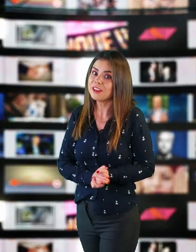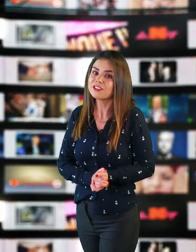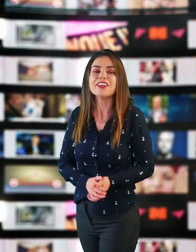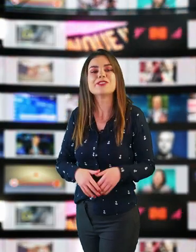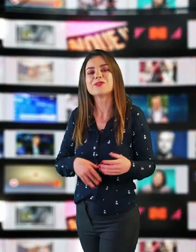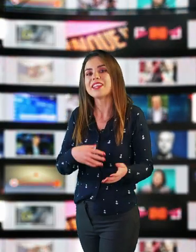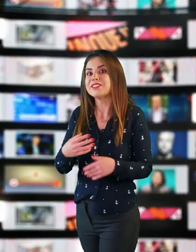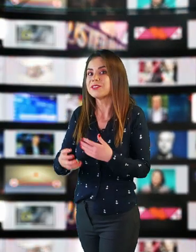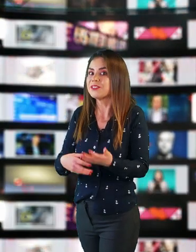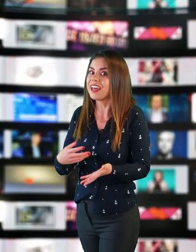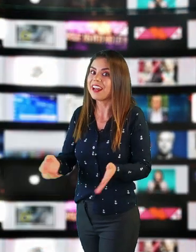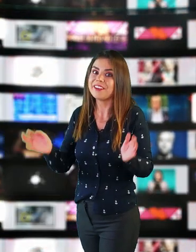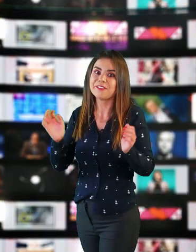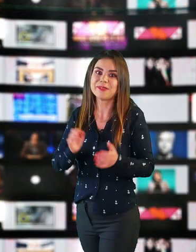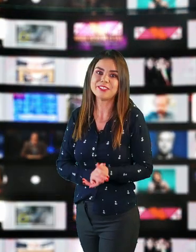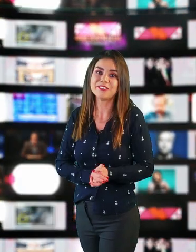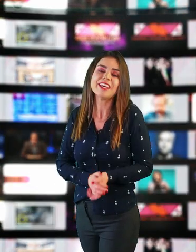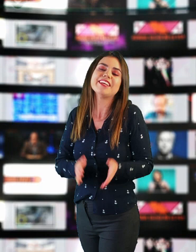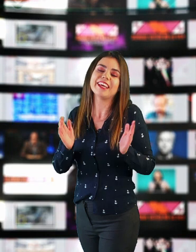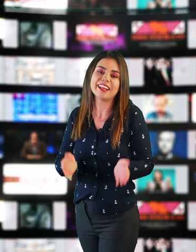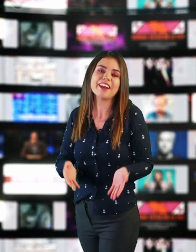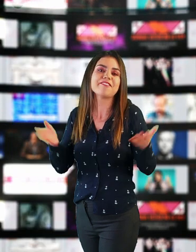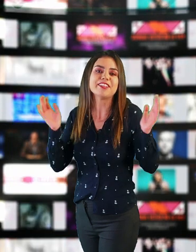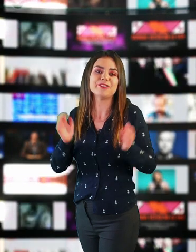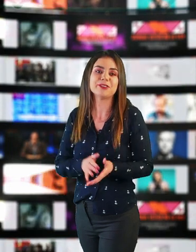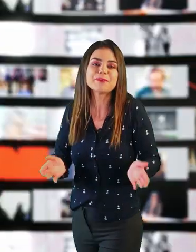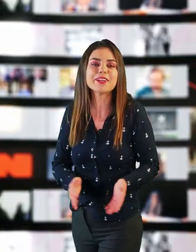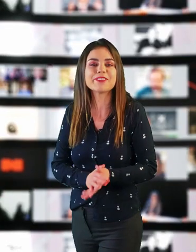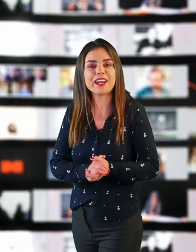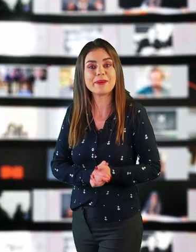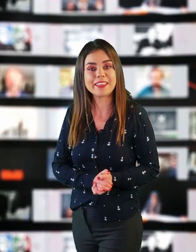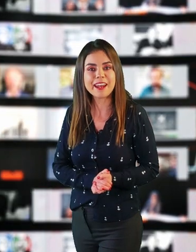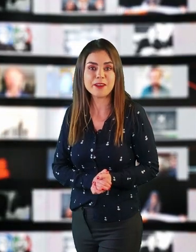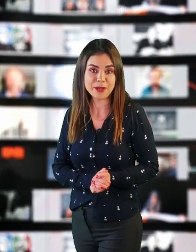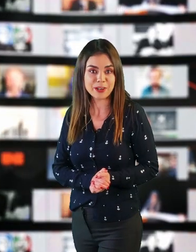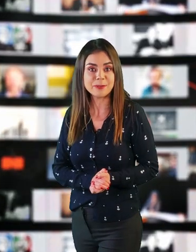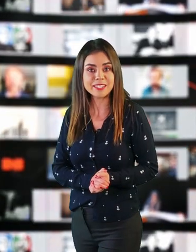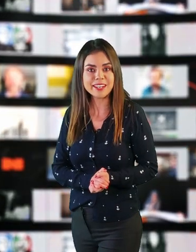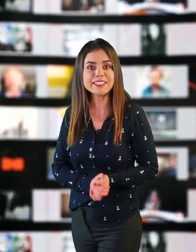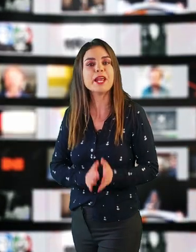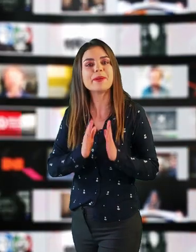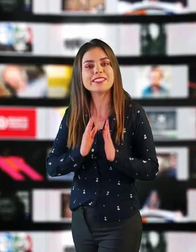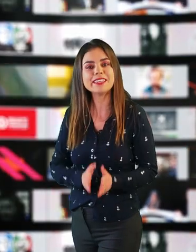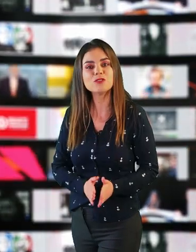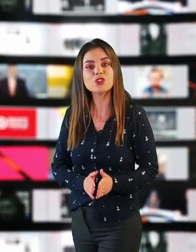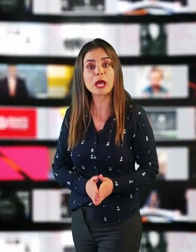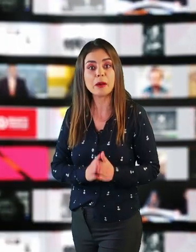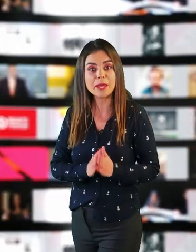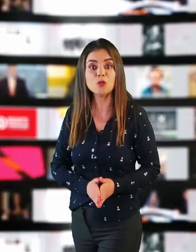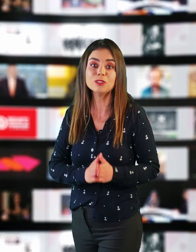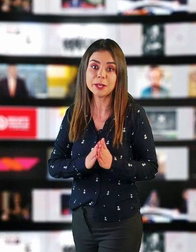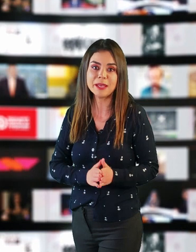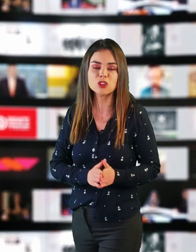algunos medios les gusta distorsionar la información y generar fake news. Es por eso que en la mañanera del miércoles 23, el presidente anunció